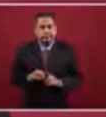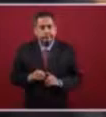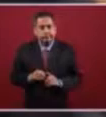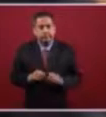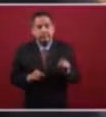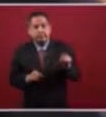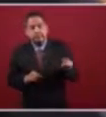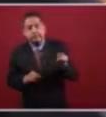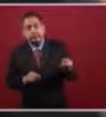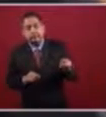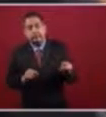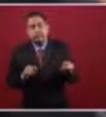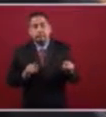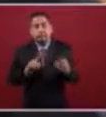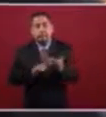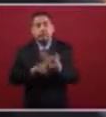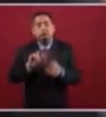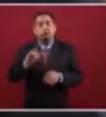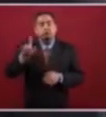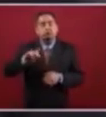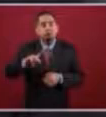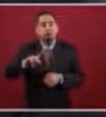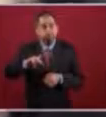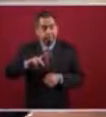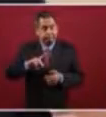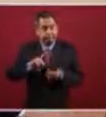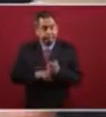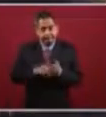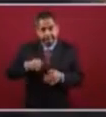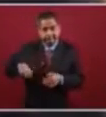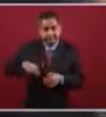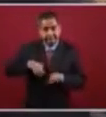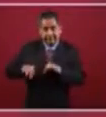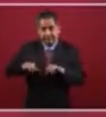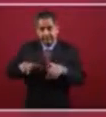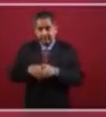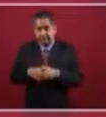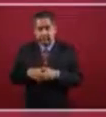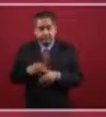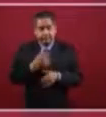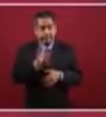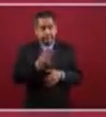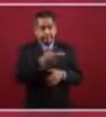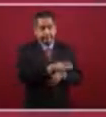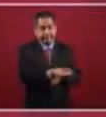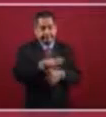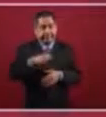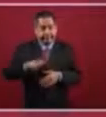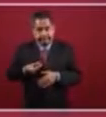este funcionario nuestro ya envió tanto dinero a